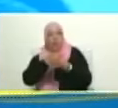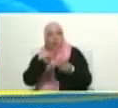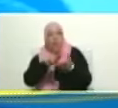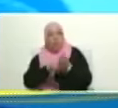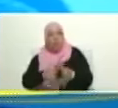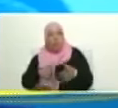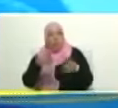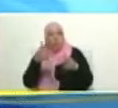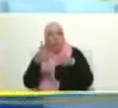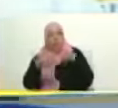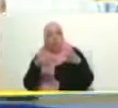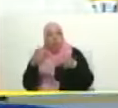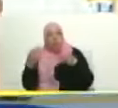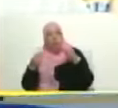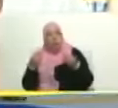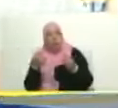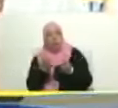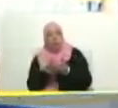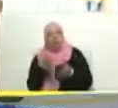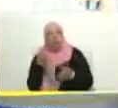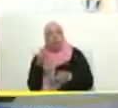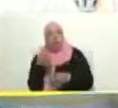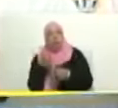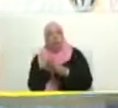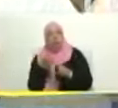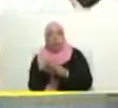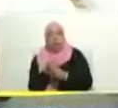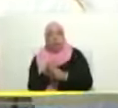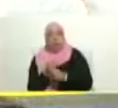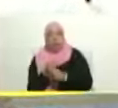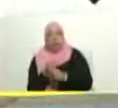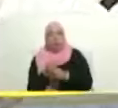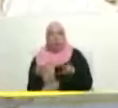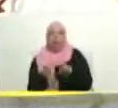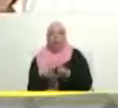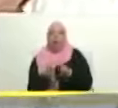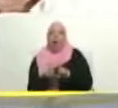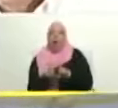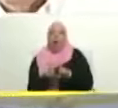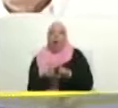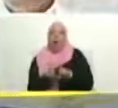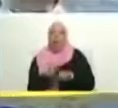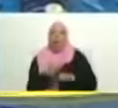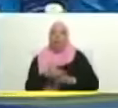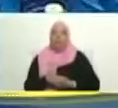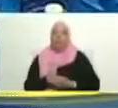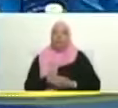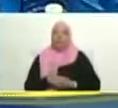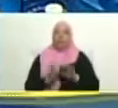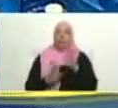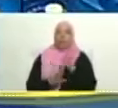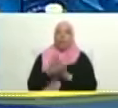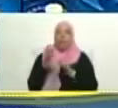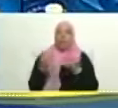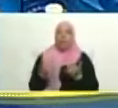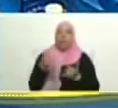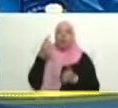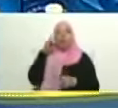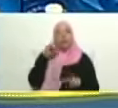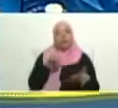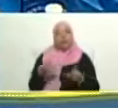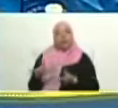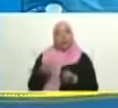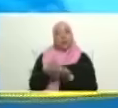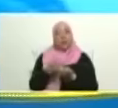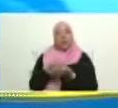comparación balística. En tercer lugar, igualmente, avanzar ya en